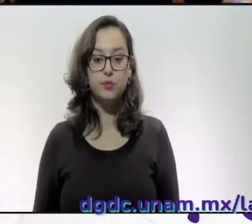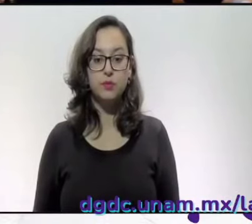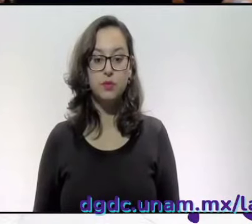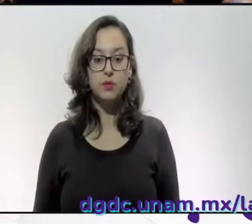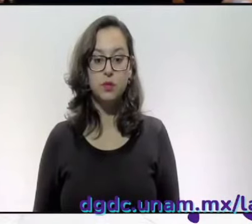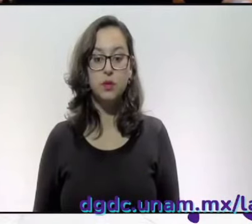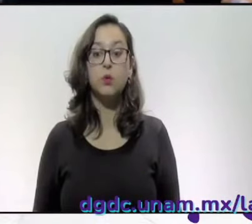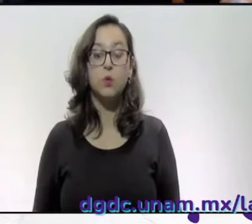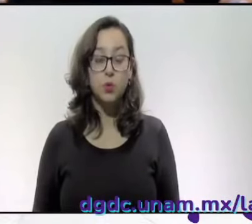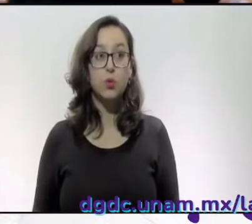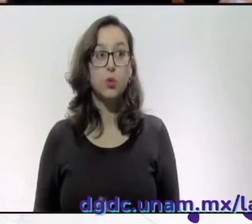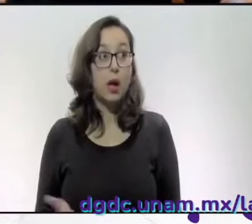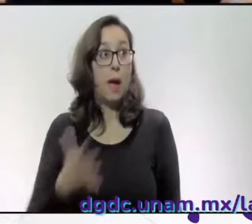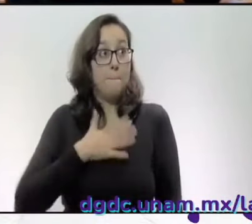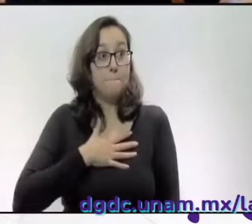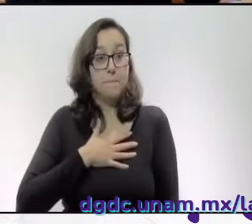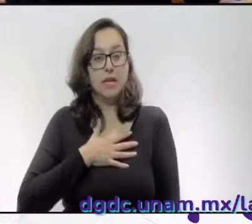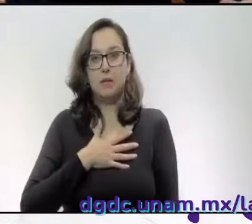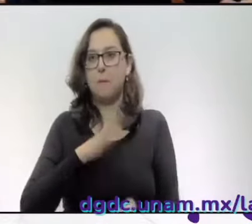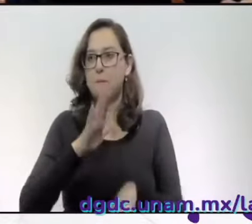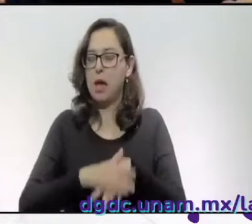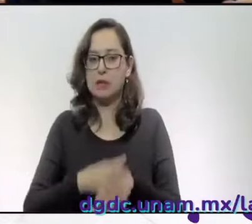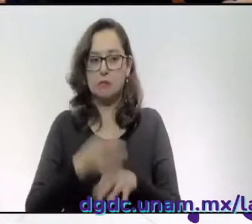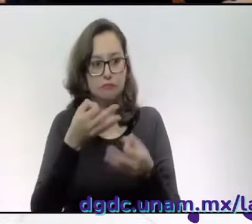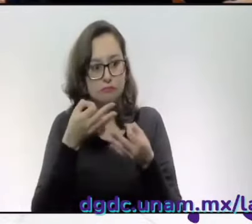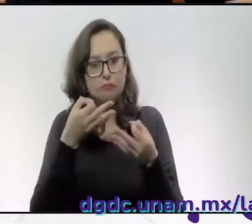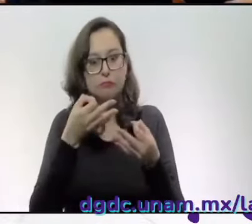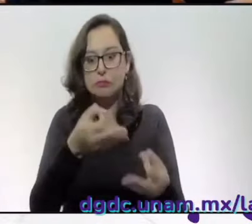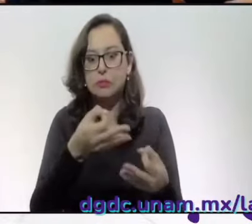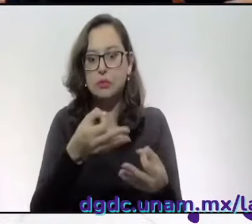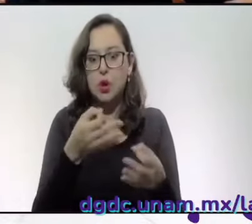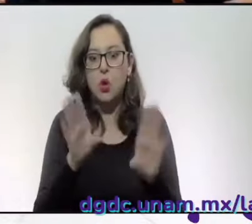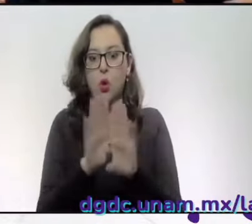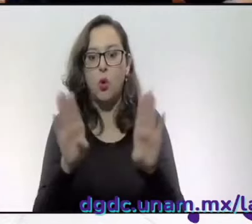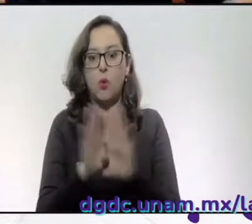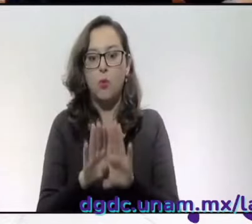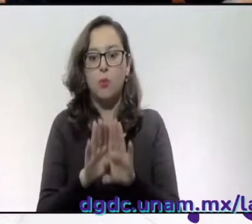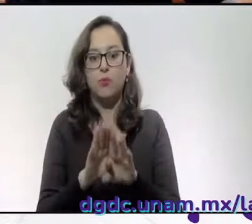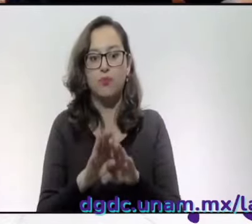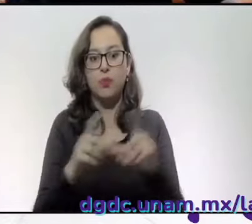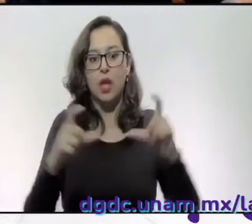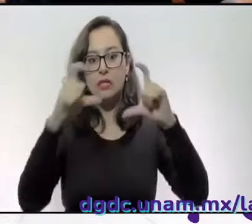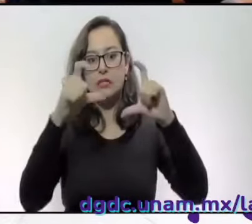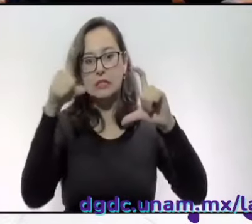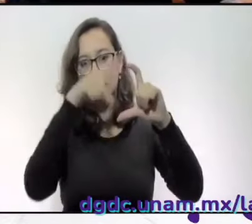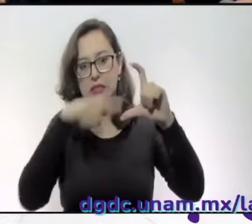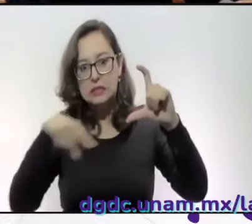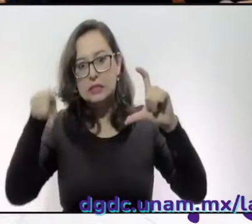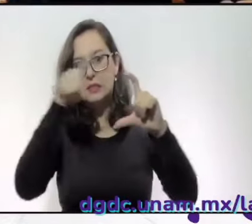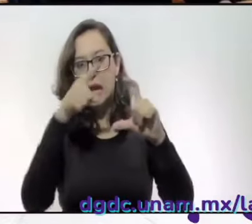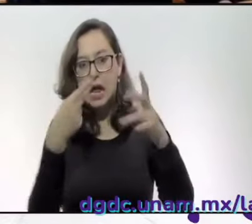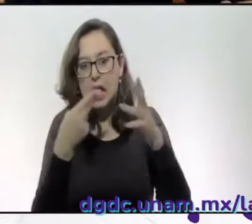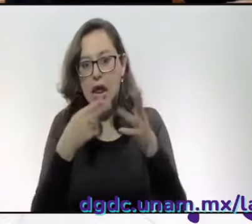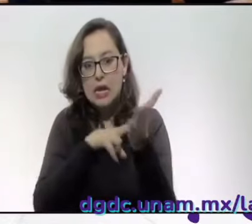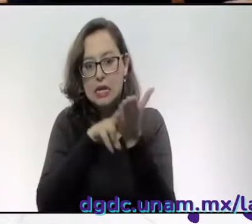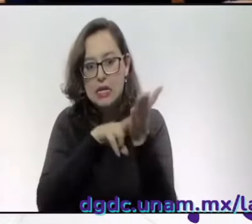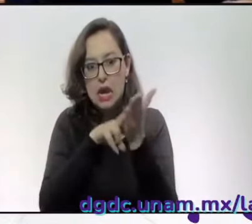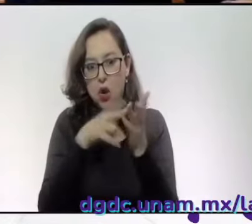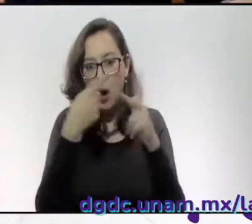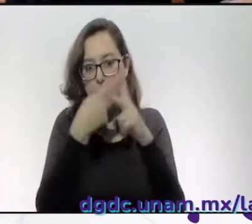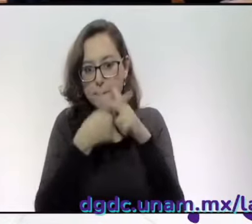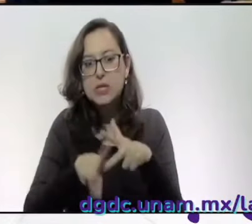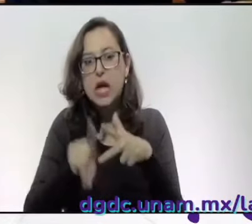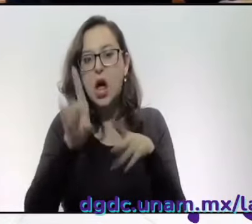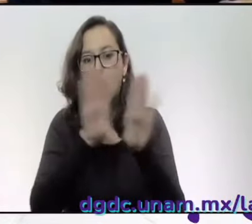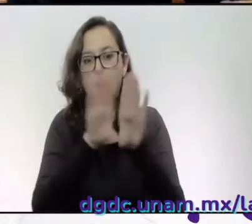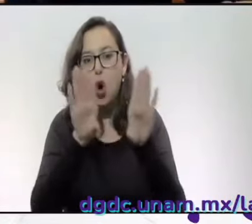Híjole, sí, a mí, te digo, me llama la atención qué pasa en el centro de un agujero negro, qué pasó en el origen del universo, en la gran explosión,